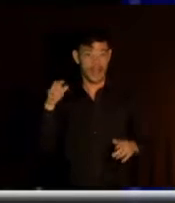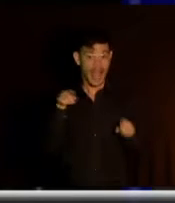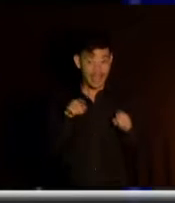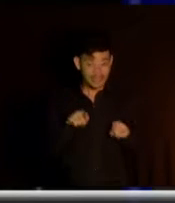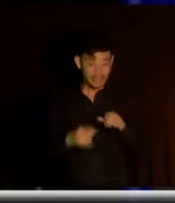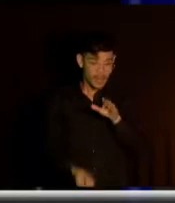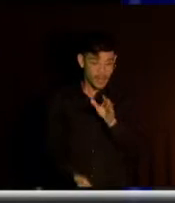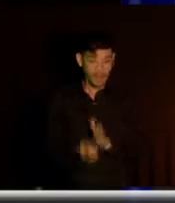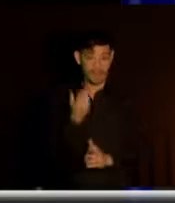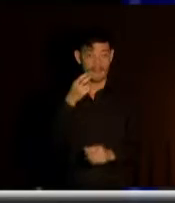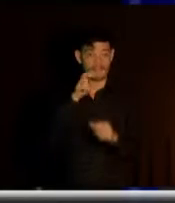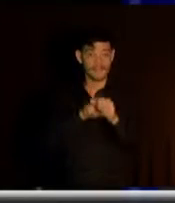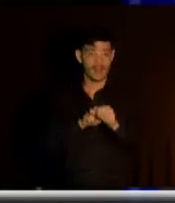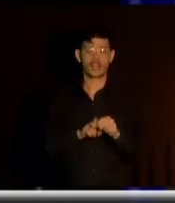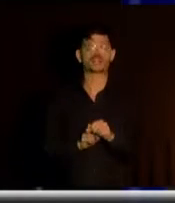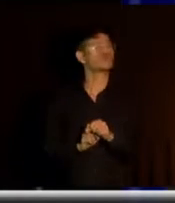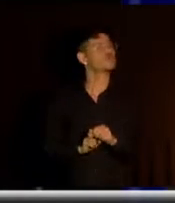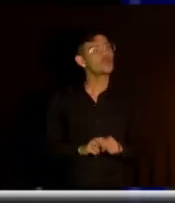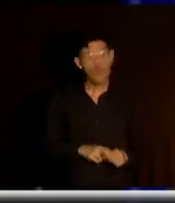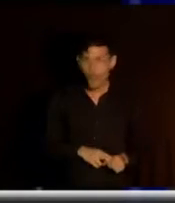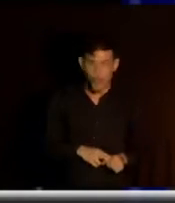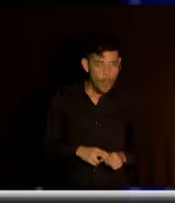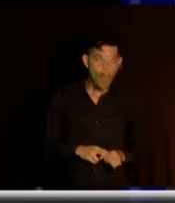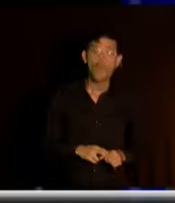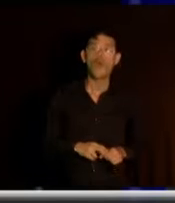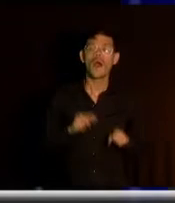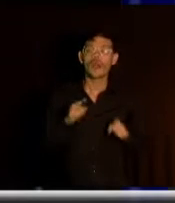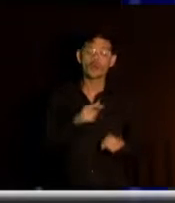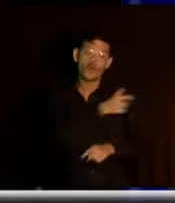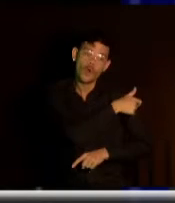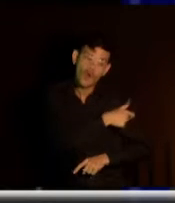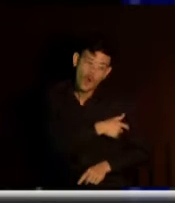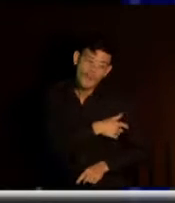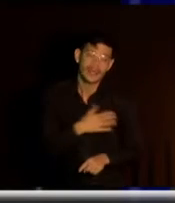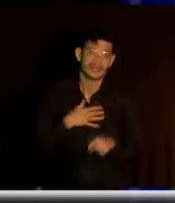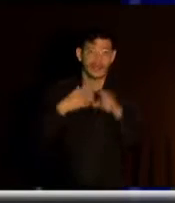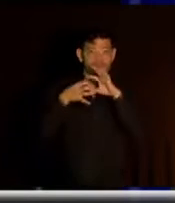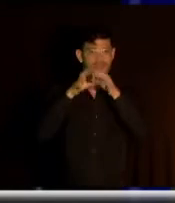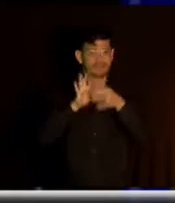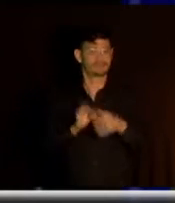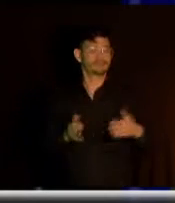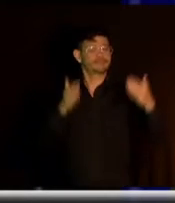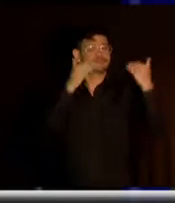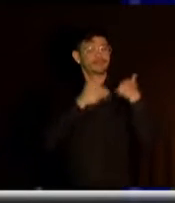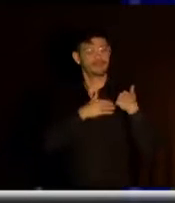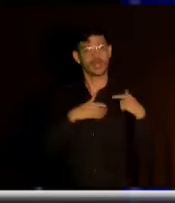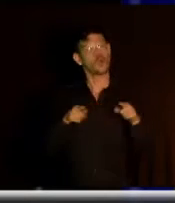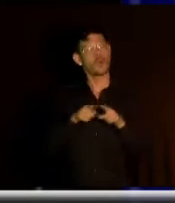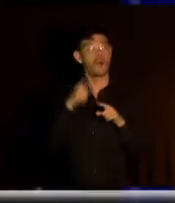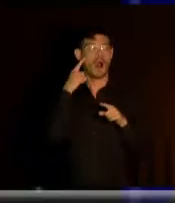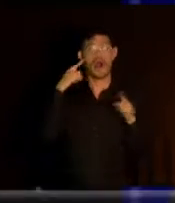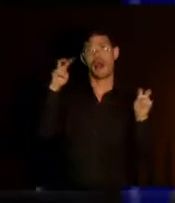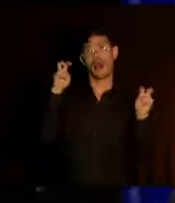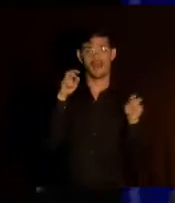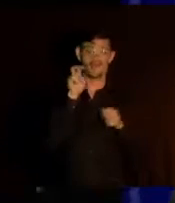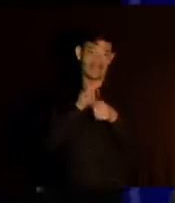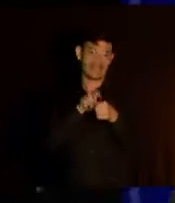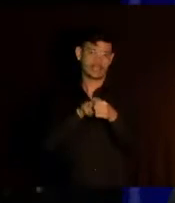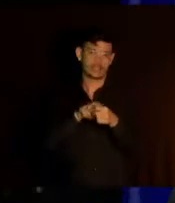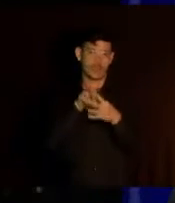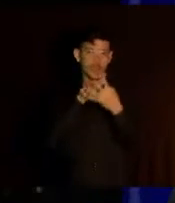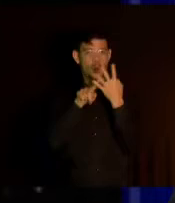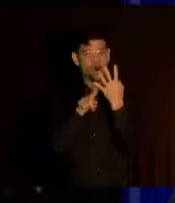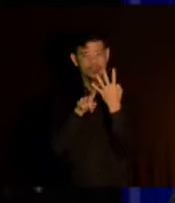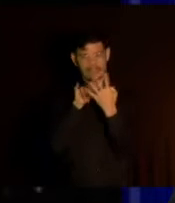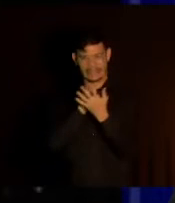caso. Será el Comité Paralímpico quien asuma como federación de esos 4 deportes que ya manifestamos. Entonces el